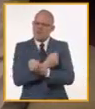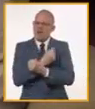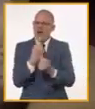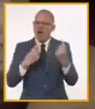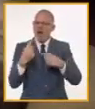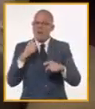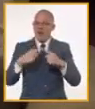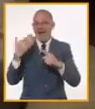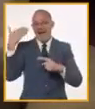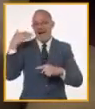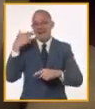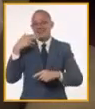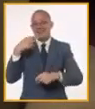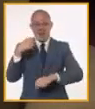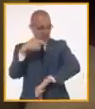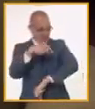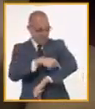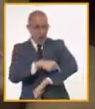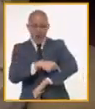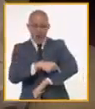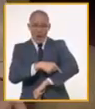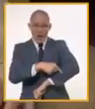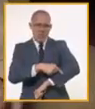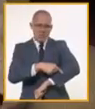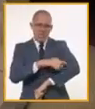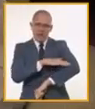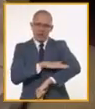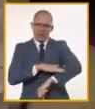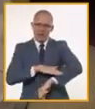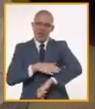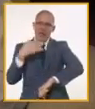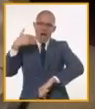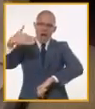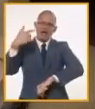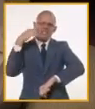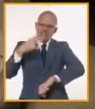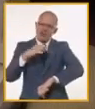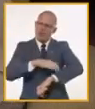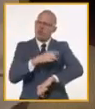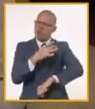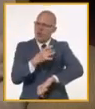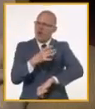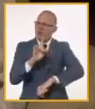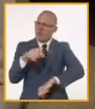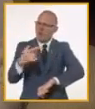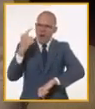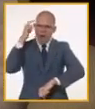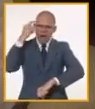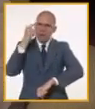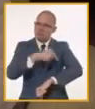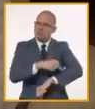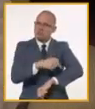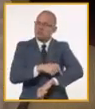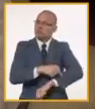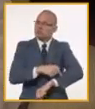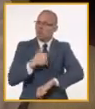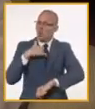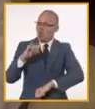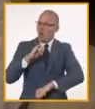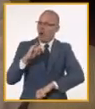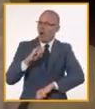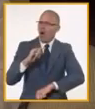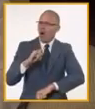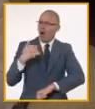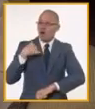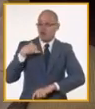uno es médico y después no creía mucho esas cosas. Pero yo yo tuve una herida y de verdad que